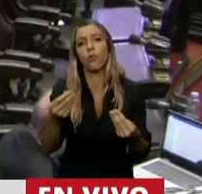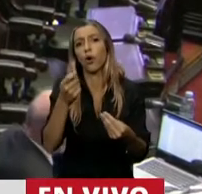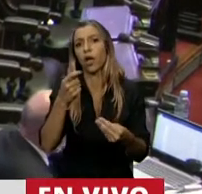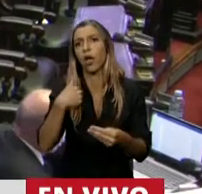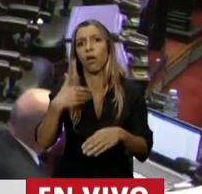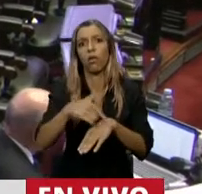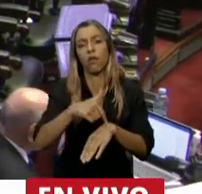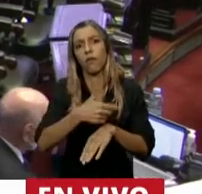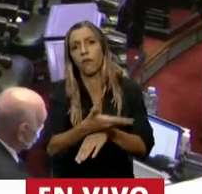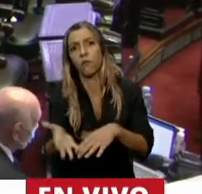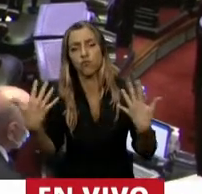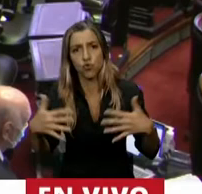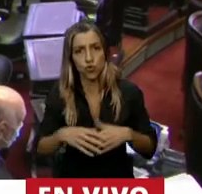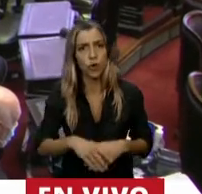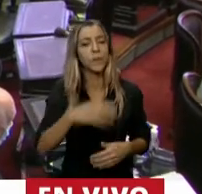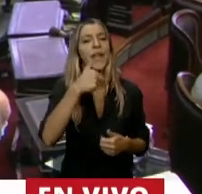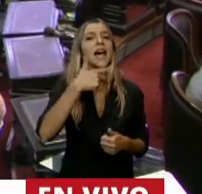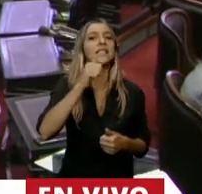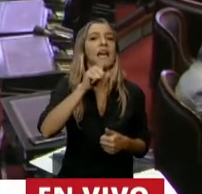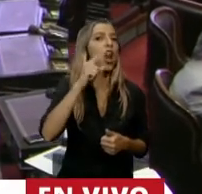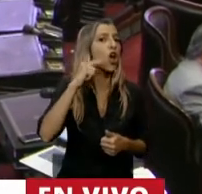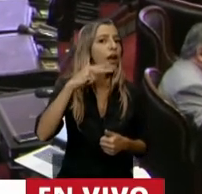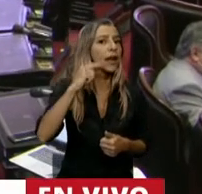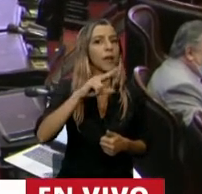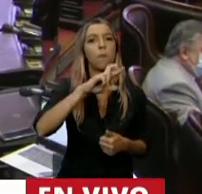Anzaloni Pablo, por el sentido de su voto.